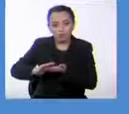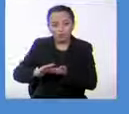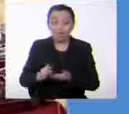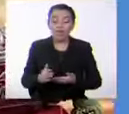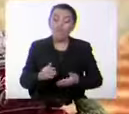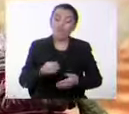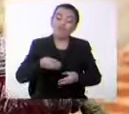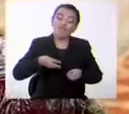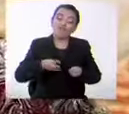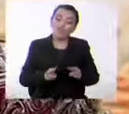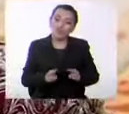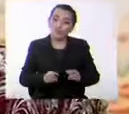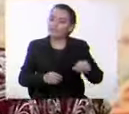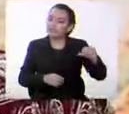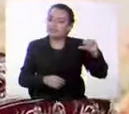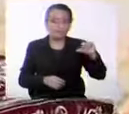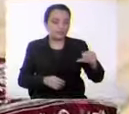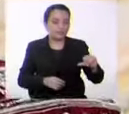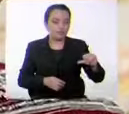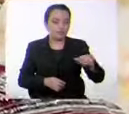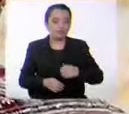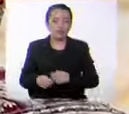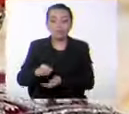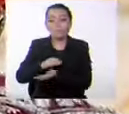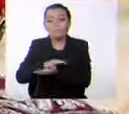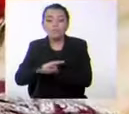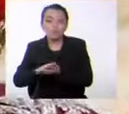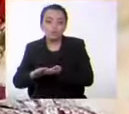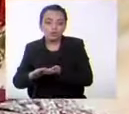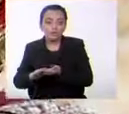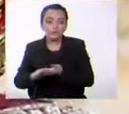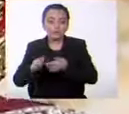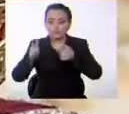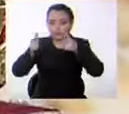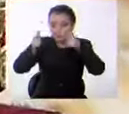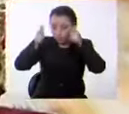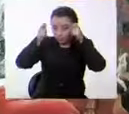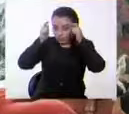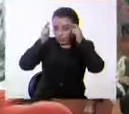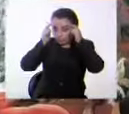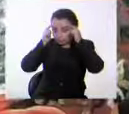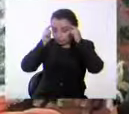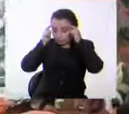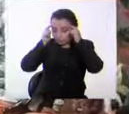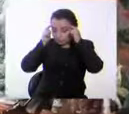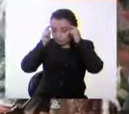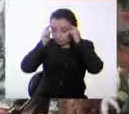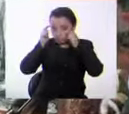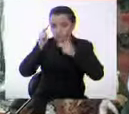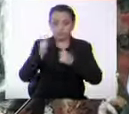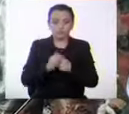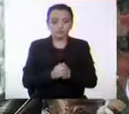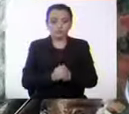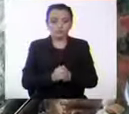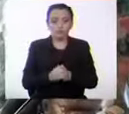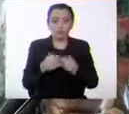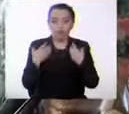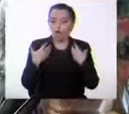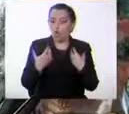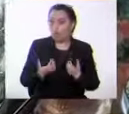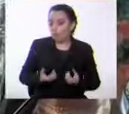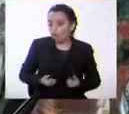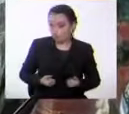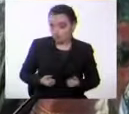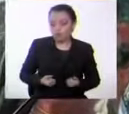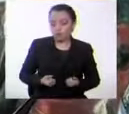reconocía a la monarquía, reconocía también que, bueno, la monarquía, que es el gobierno de